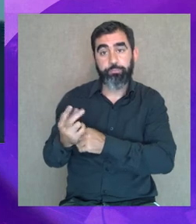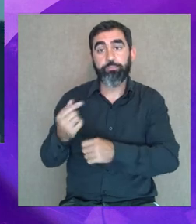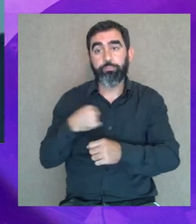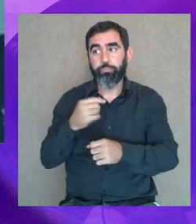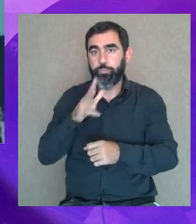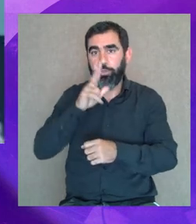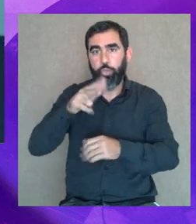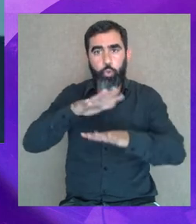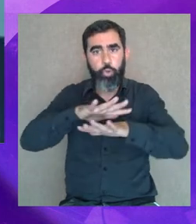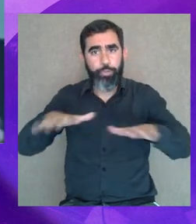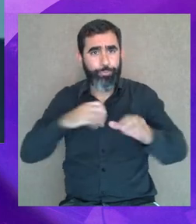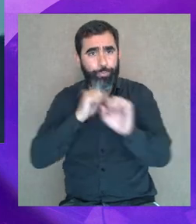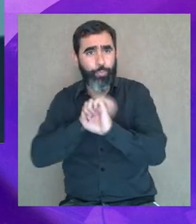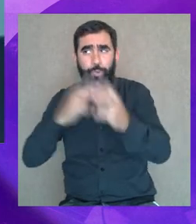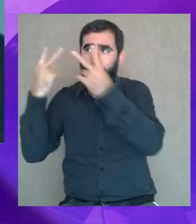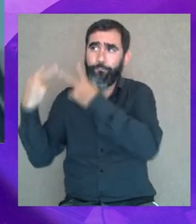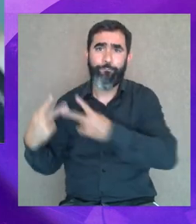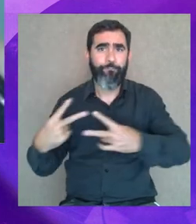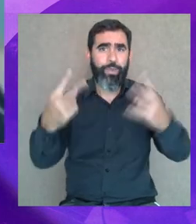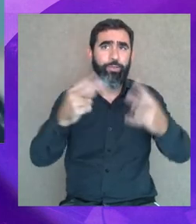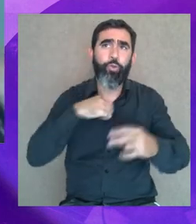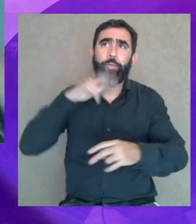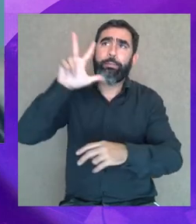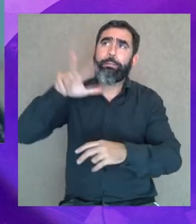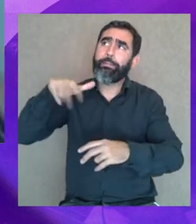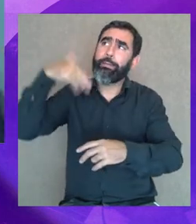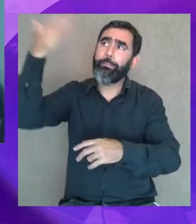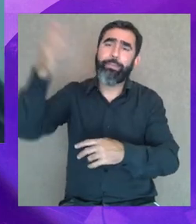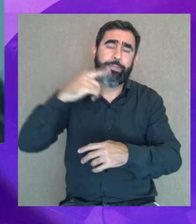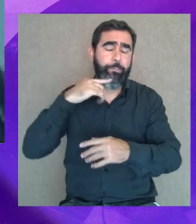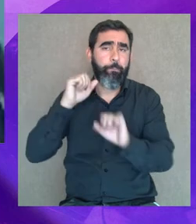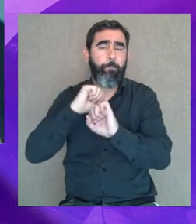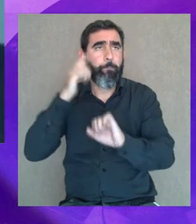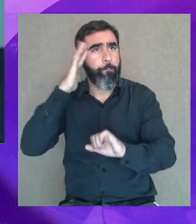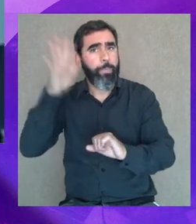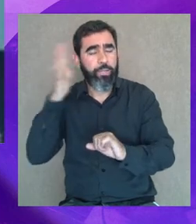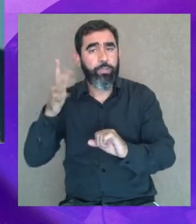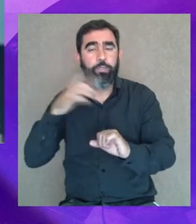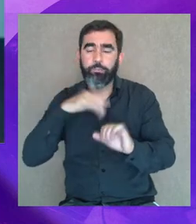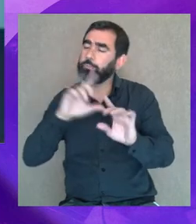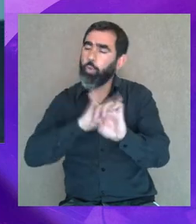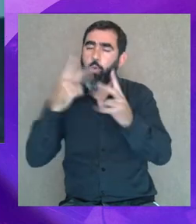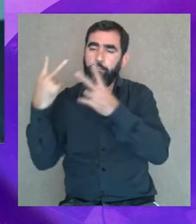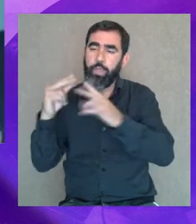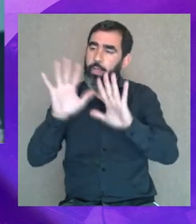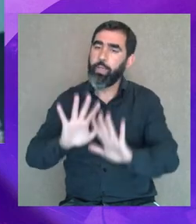dije tengo un niño a un chiquito yo no me puedo adelantar ahí me liberaron